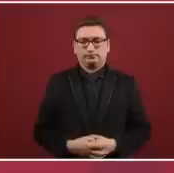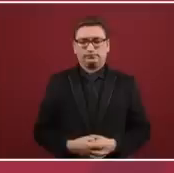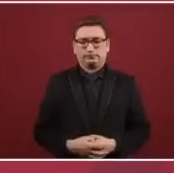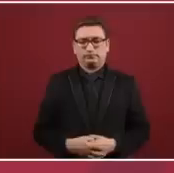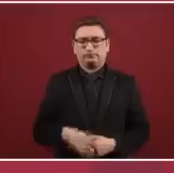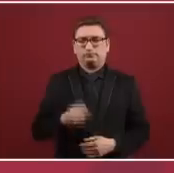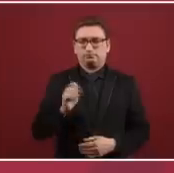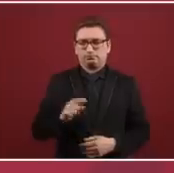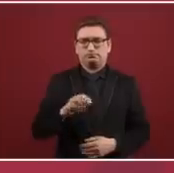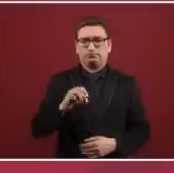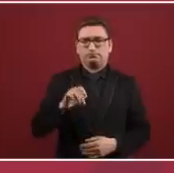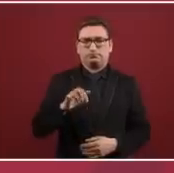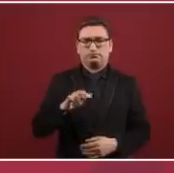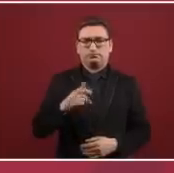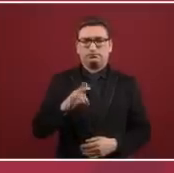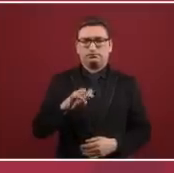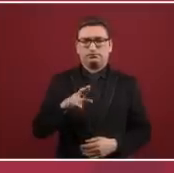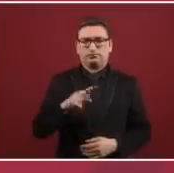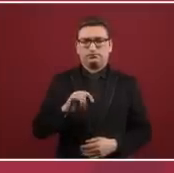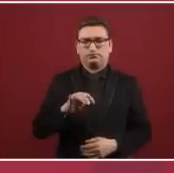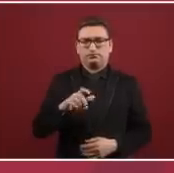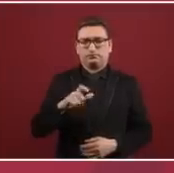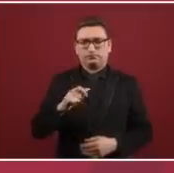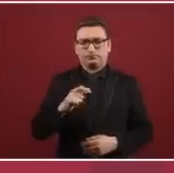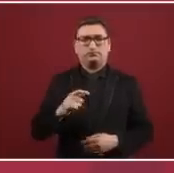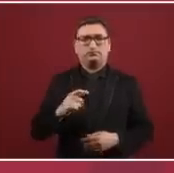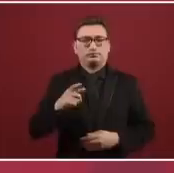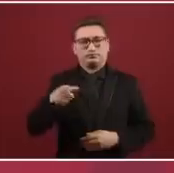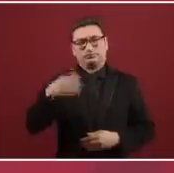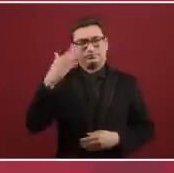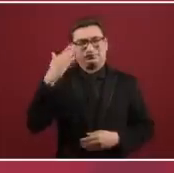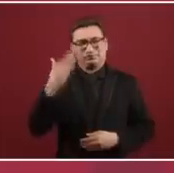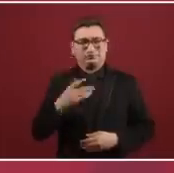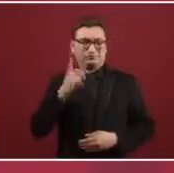Margarita, la diosa de la cumbia,